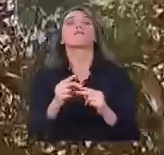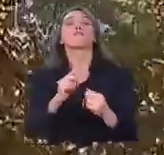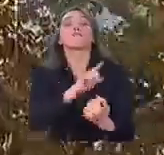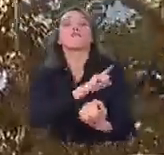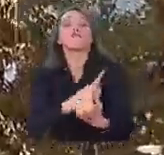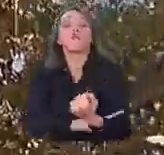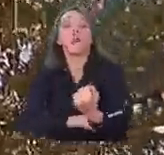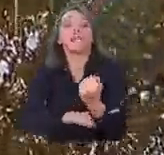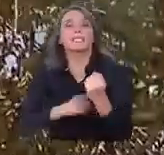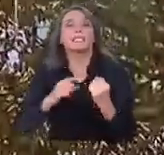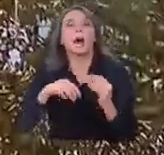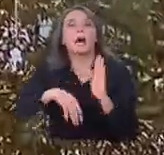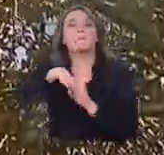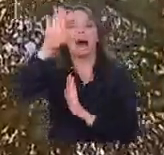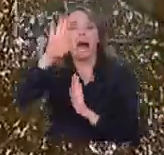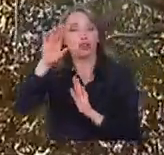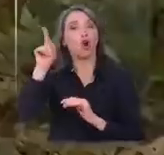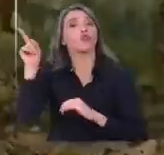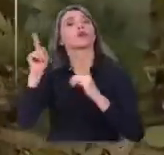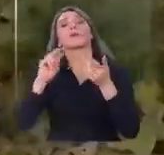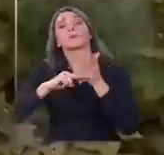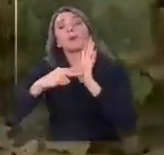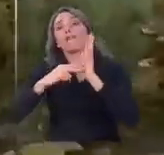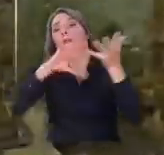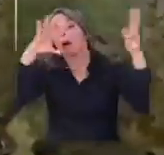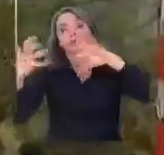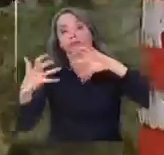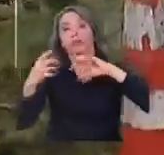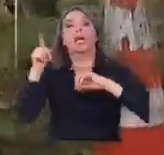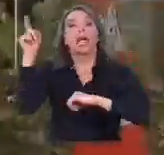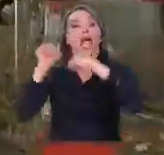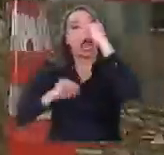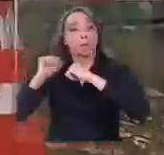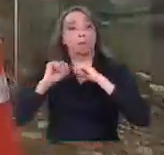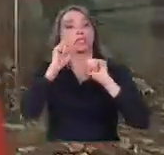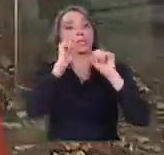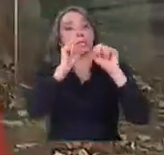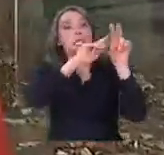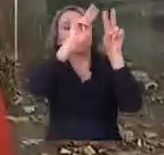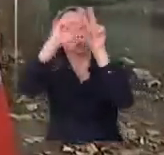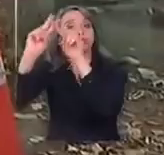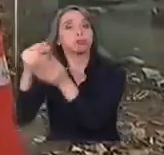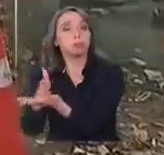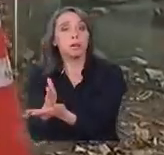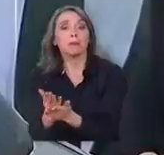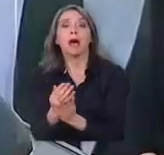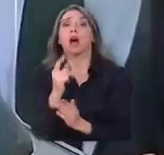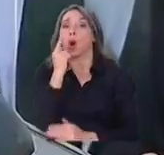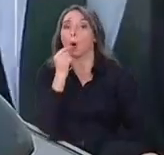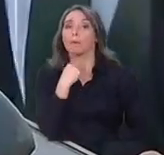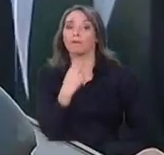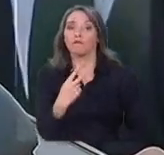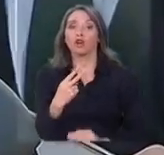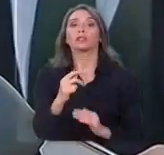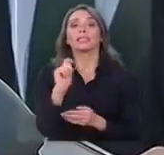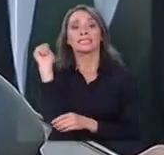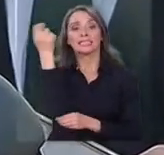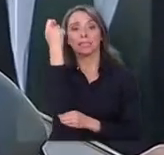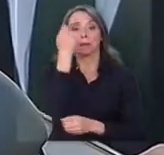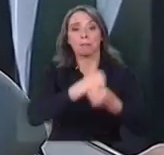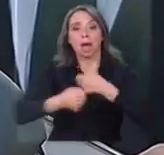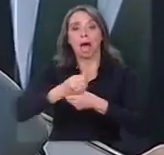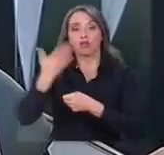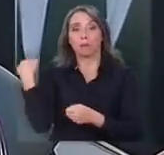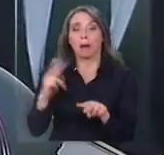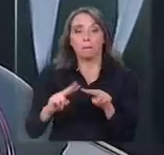falta de trabajo que las empresas distribuidoras tienen que hacer. Hemos preparado desde septiembre del año pasado nuestros planes. A